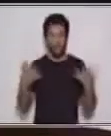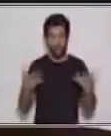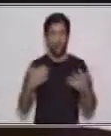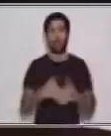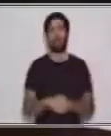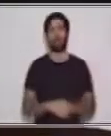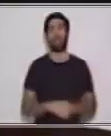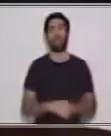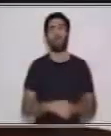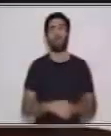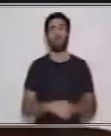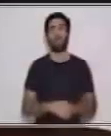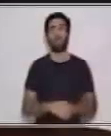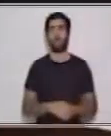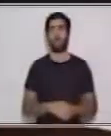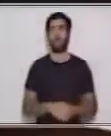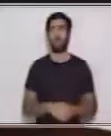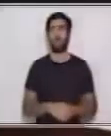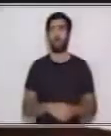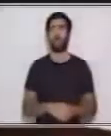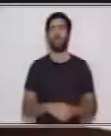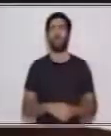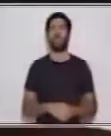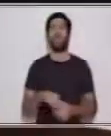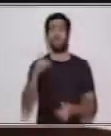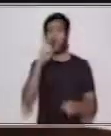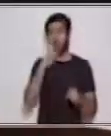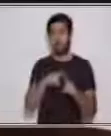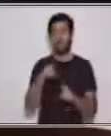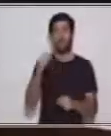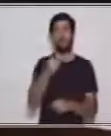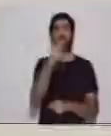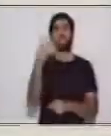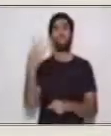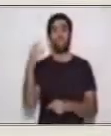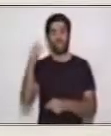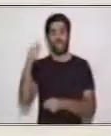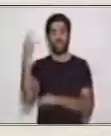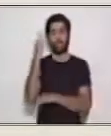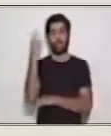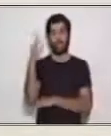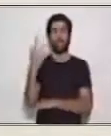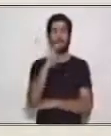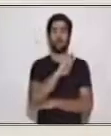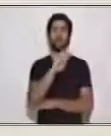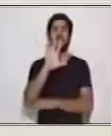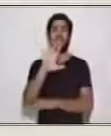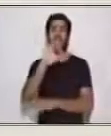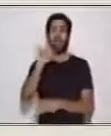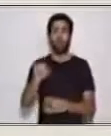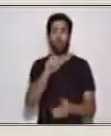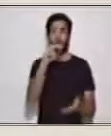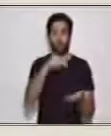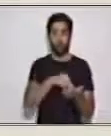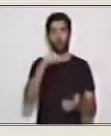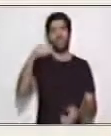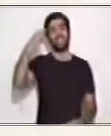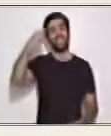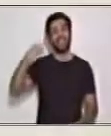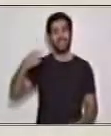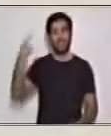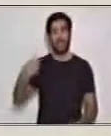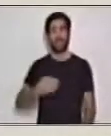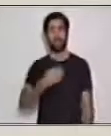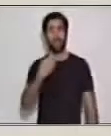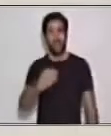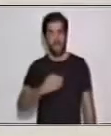lo que aprendiste el día de hoy. Una fecha importante para este mes es el 25 de junio, que se celebra el